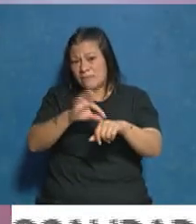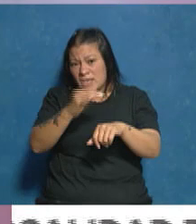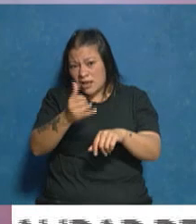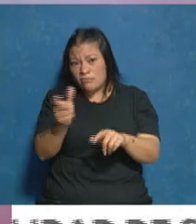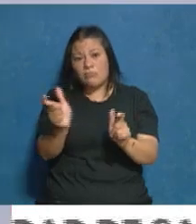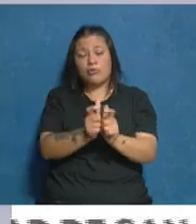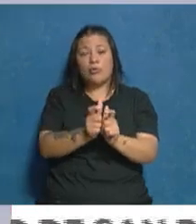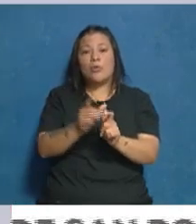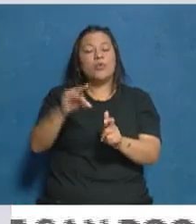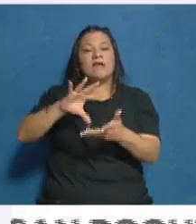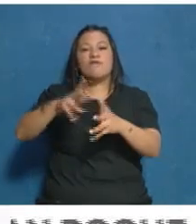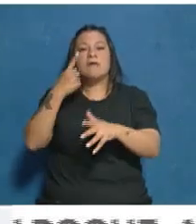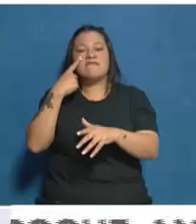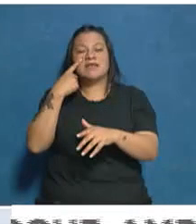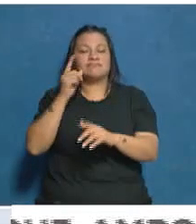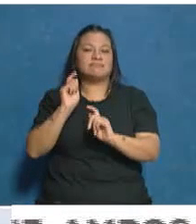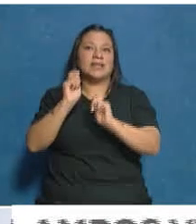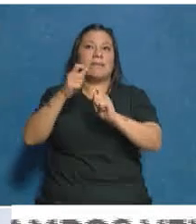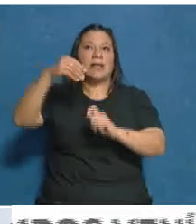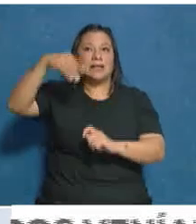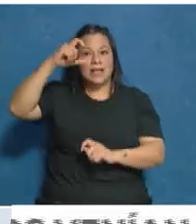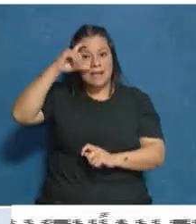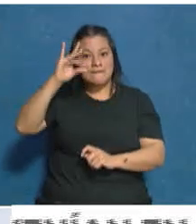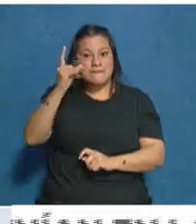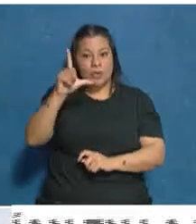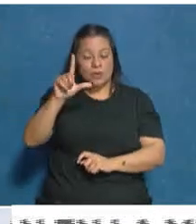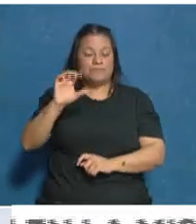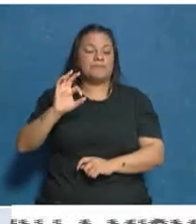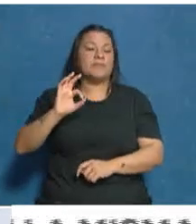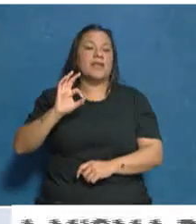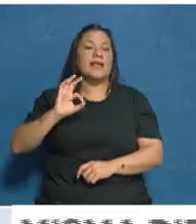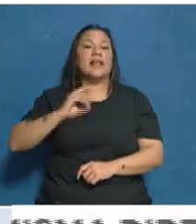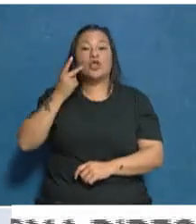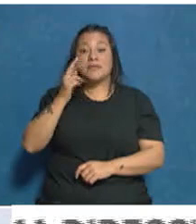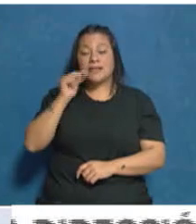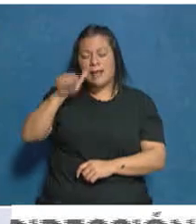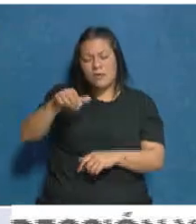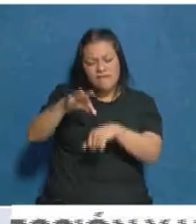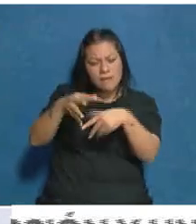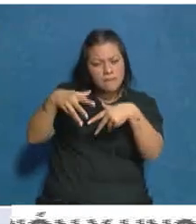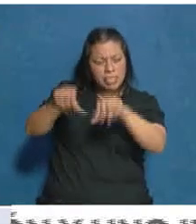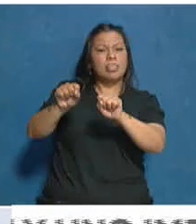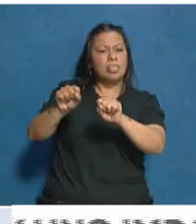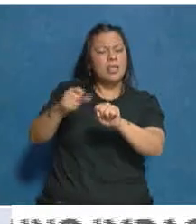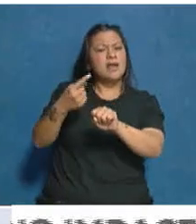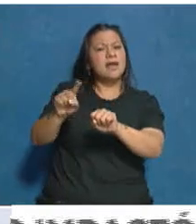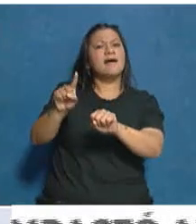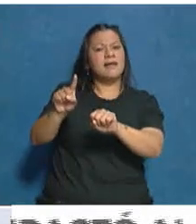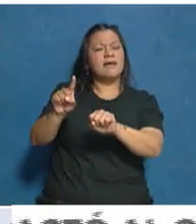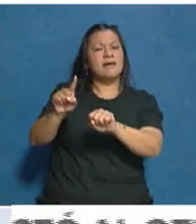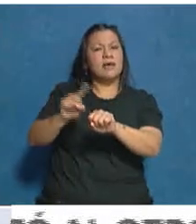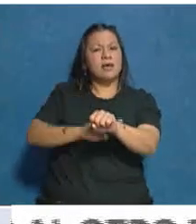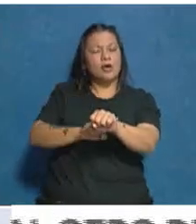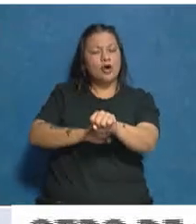el trasplante de médula. En el 2017 le descubrieron a Dante una enfermedad que es rara y poco frecuente, que es una